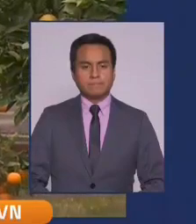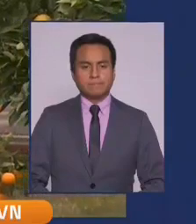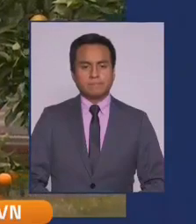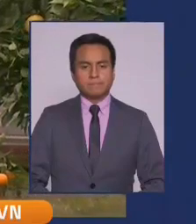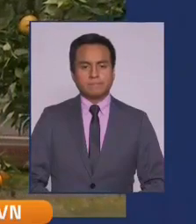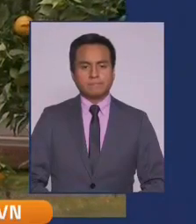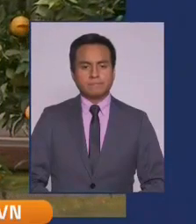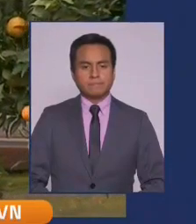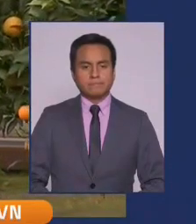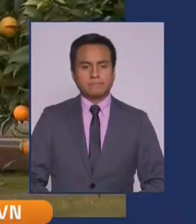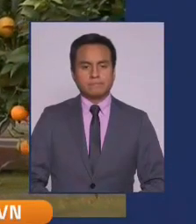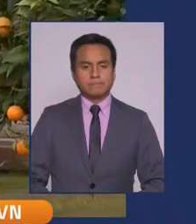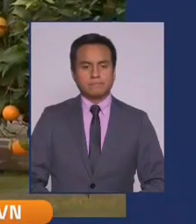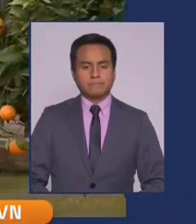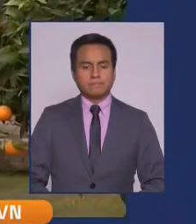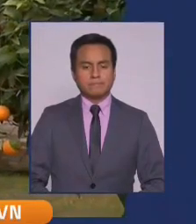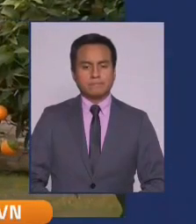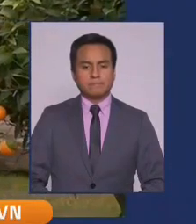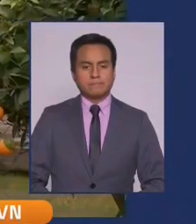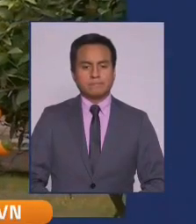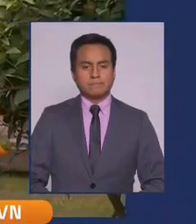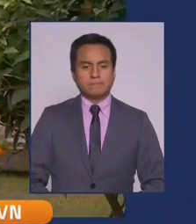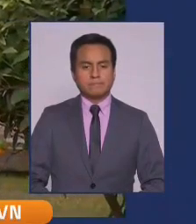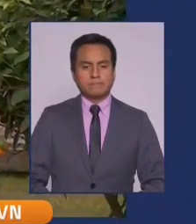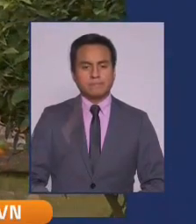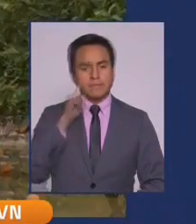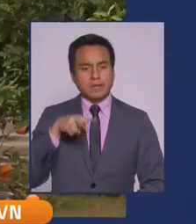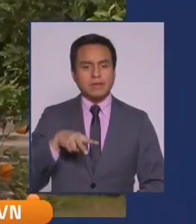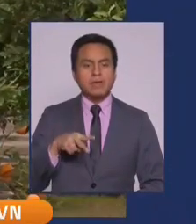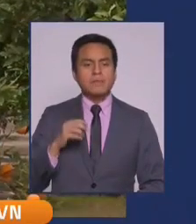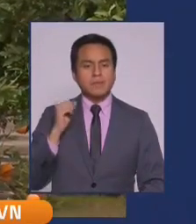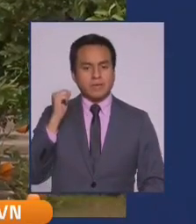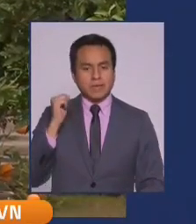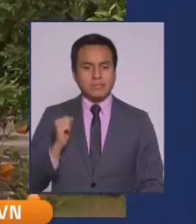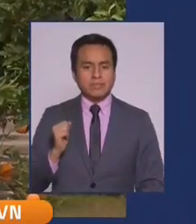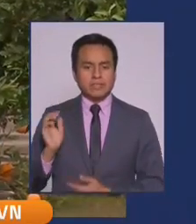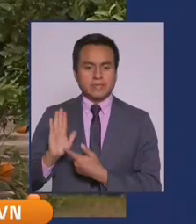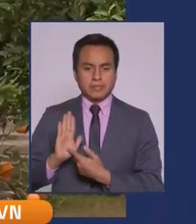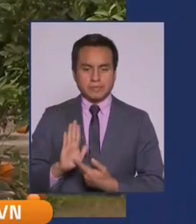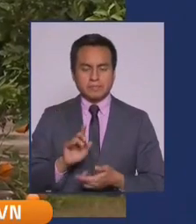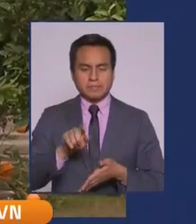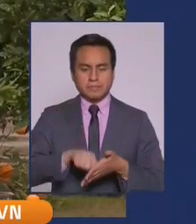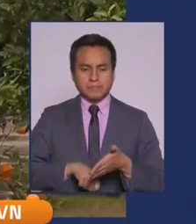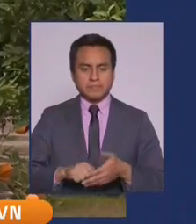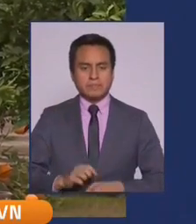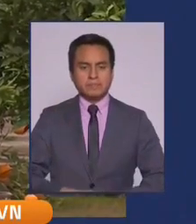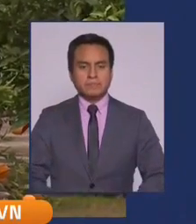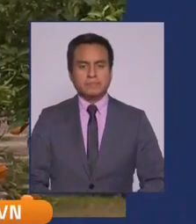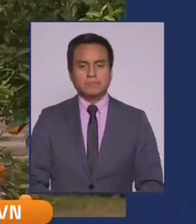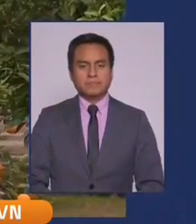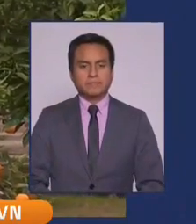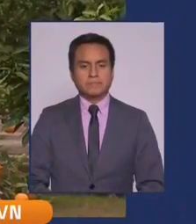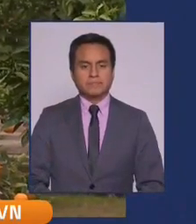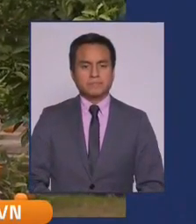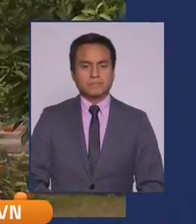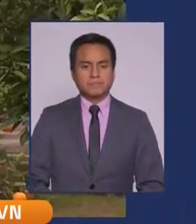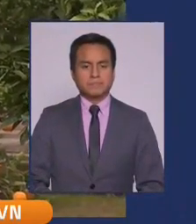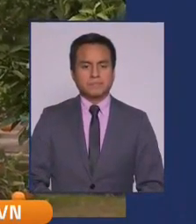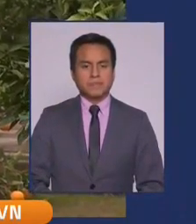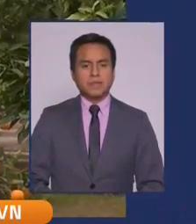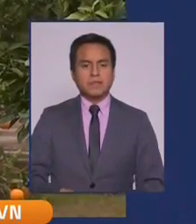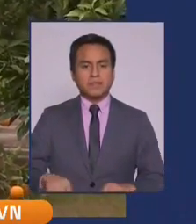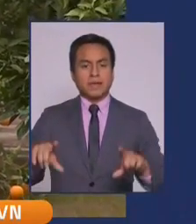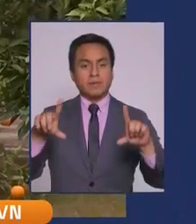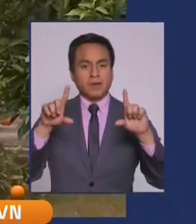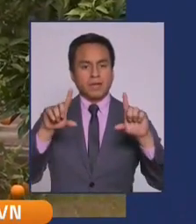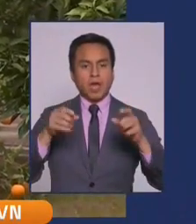se perpetuaran autoridades en una municipalidad, por ejemplo? ¿Cuál fue la motivación del gobierno, a su juicio?